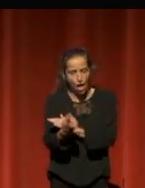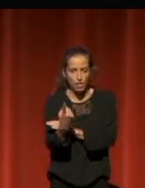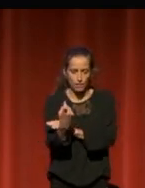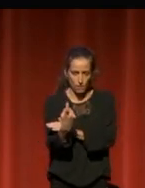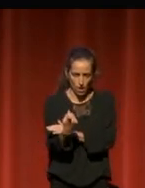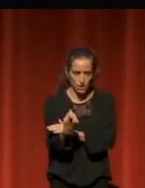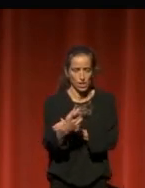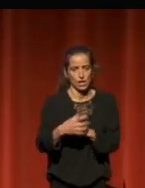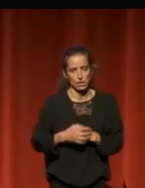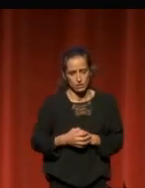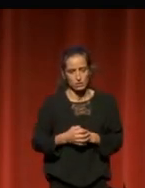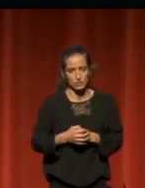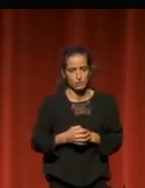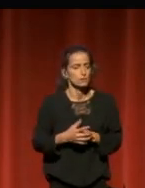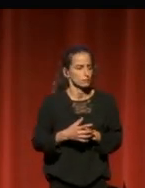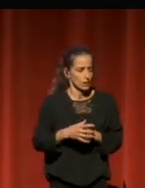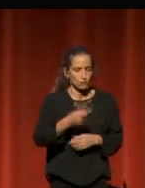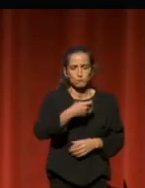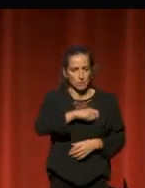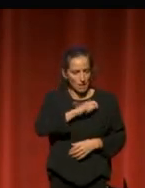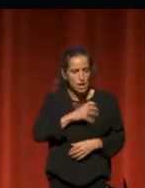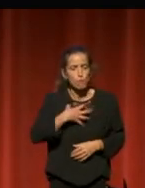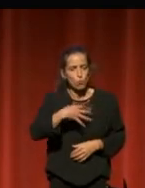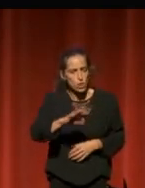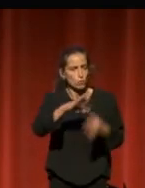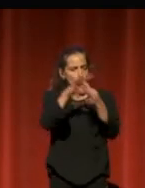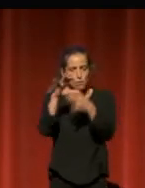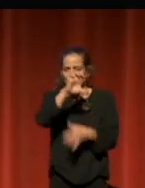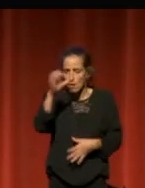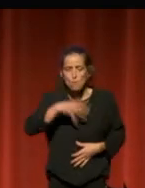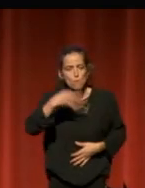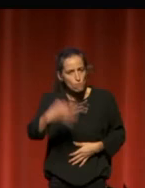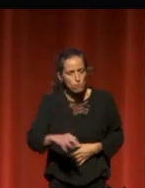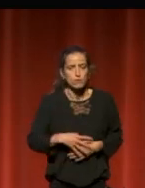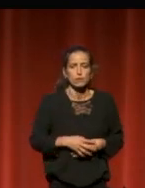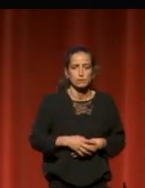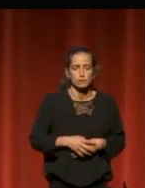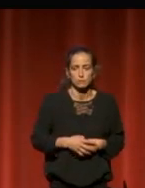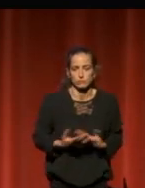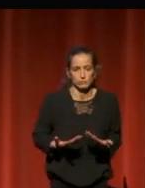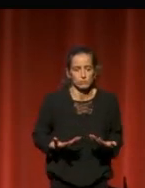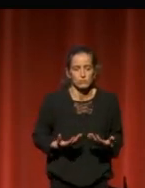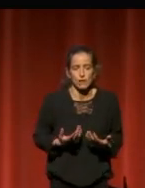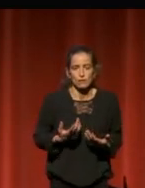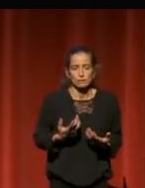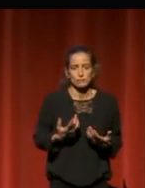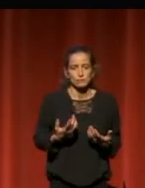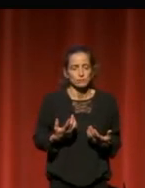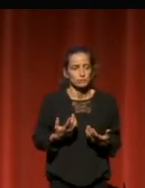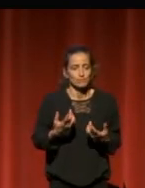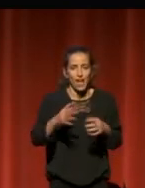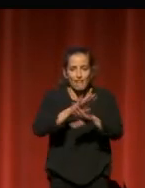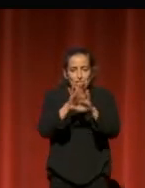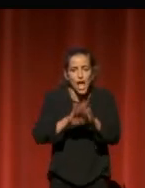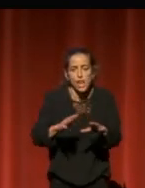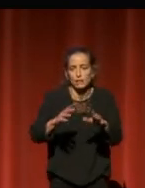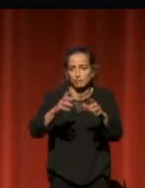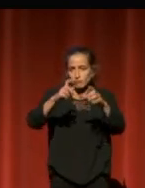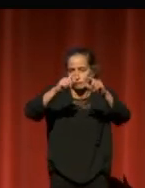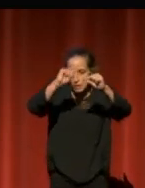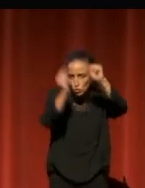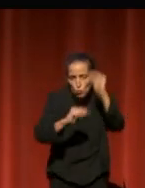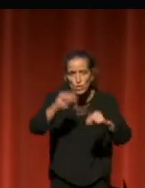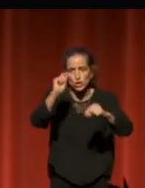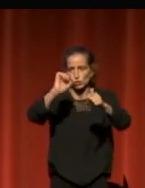forma. El Estado puede, la Unión Europea puede. ¿Por qué no vienen presupuestos finalistas, créditos finalistas, a